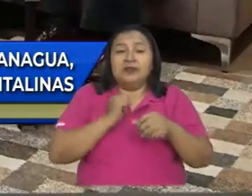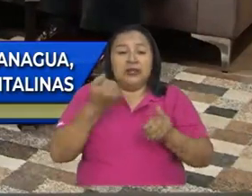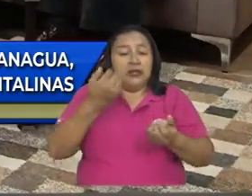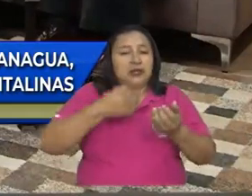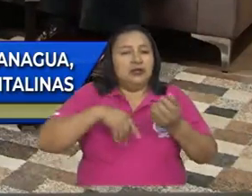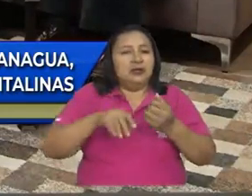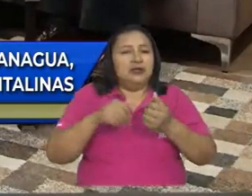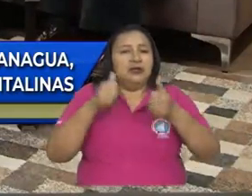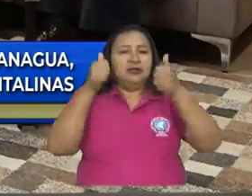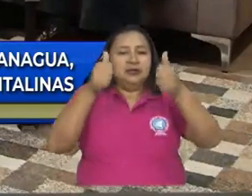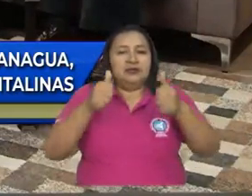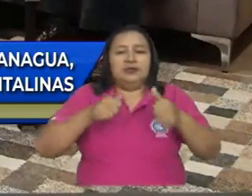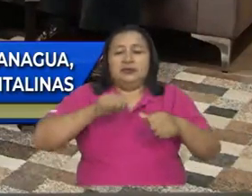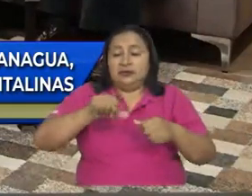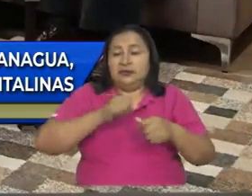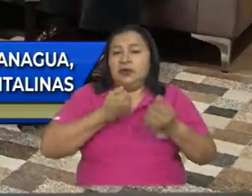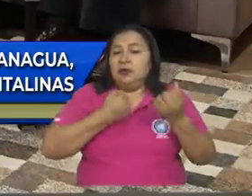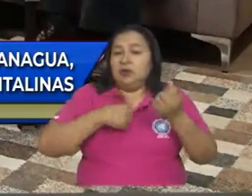Campeonato